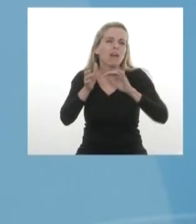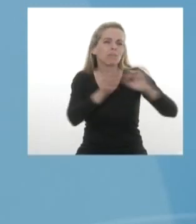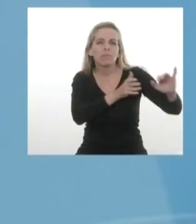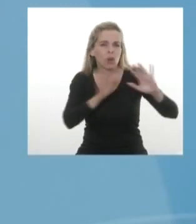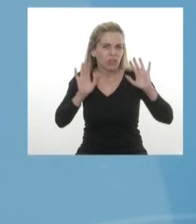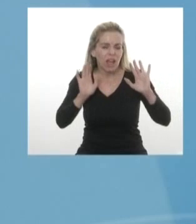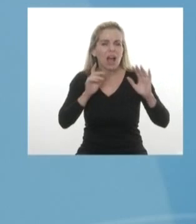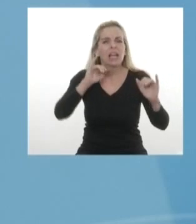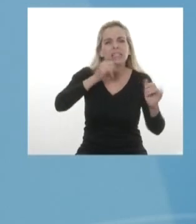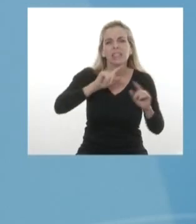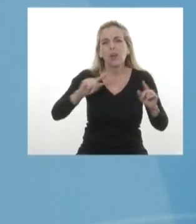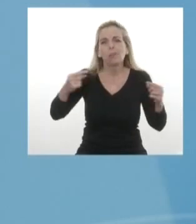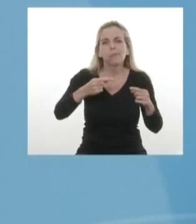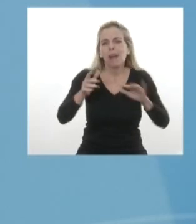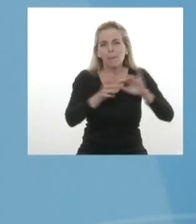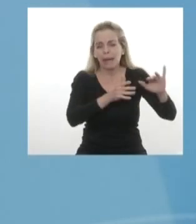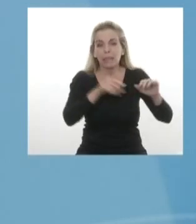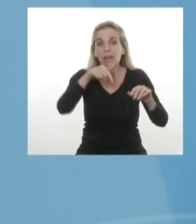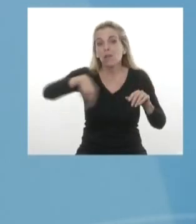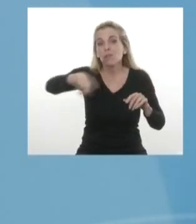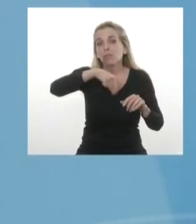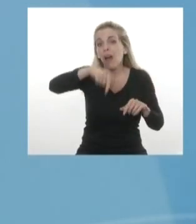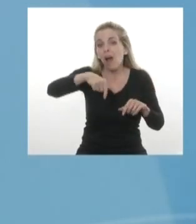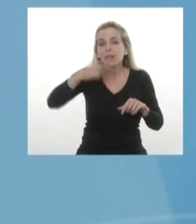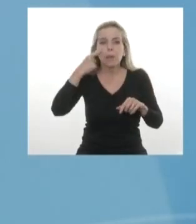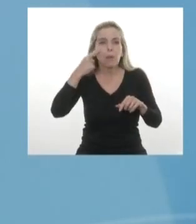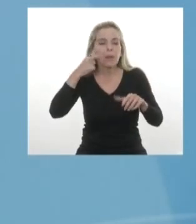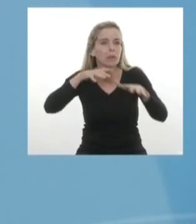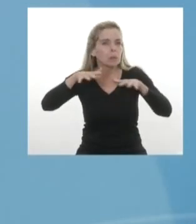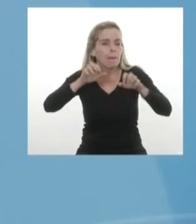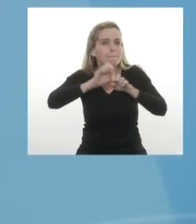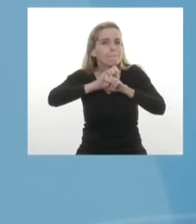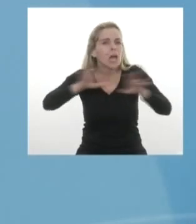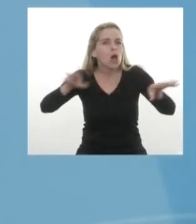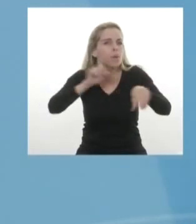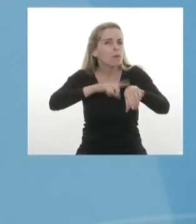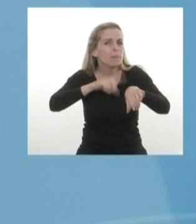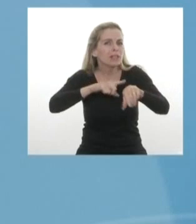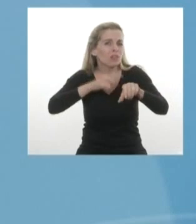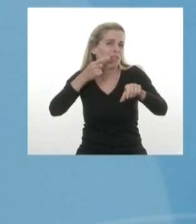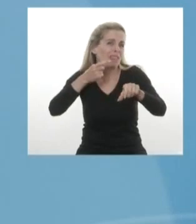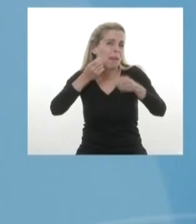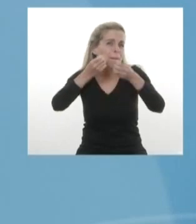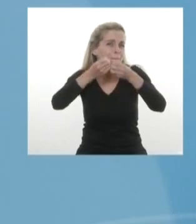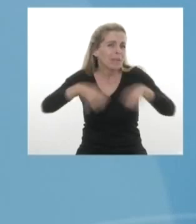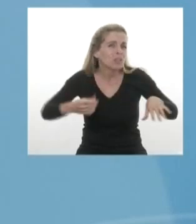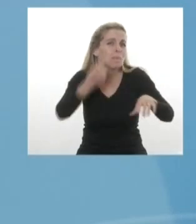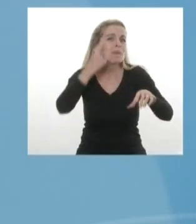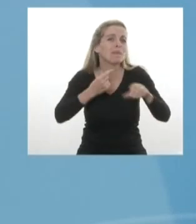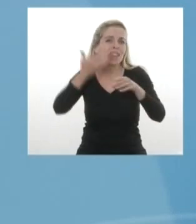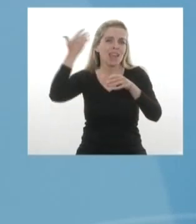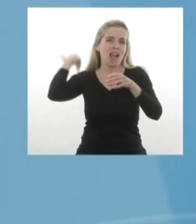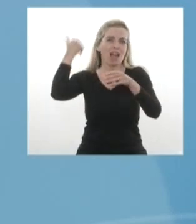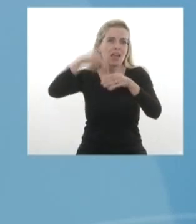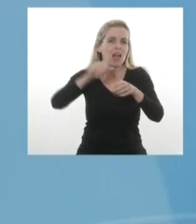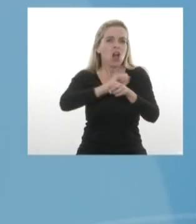Estamos viviendo el peor momento desde que comenzó la pandemia. Ustedes saben que recorro